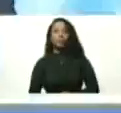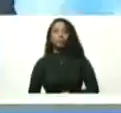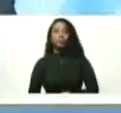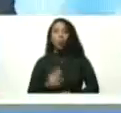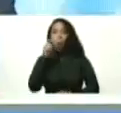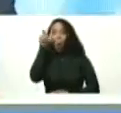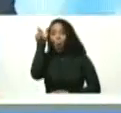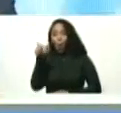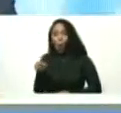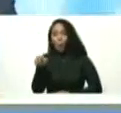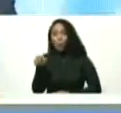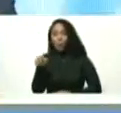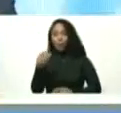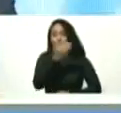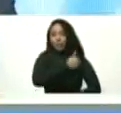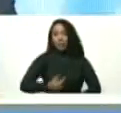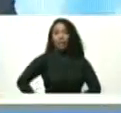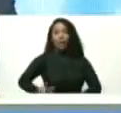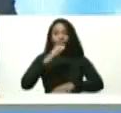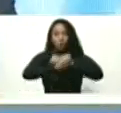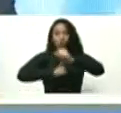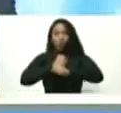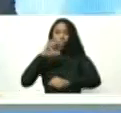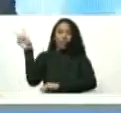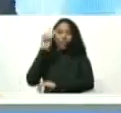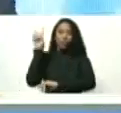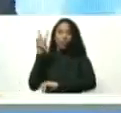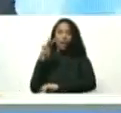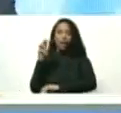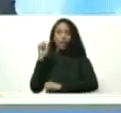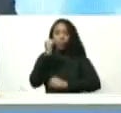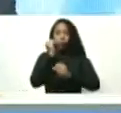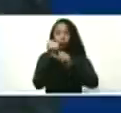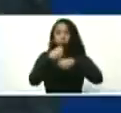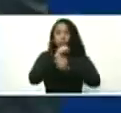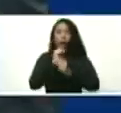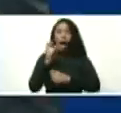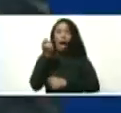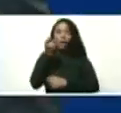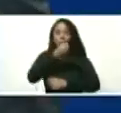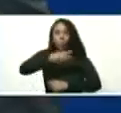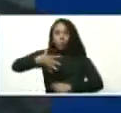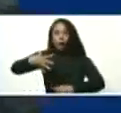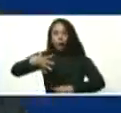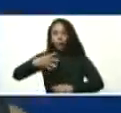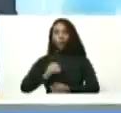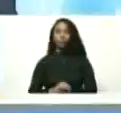Antonio Russo, presidente de la Asociación Venezolana de Molinos de Arroz, ASOVEMA.